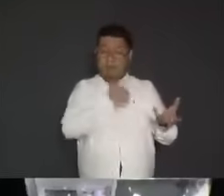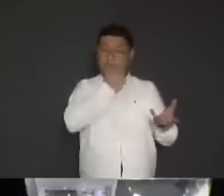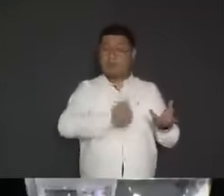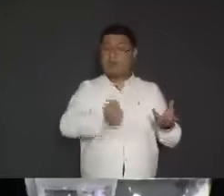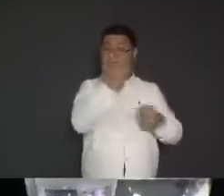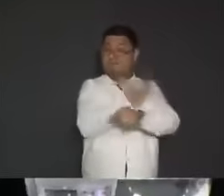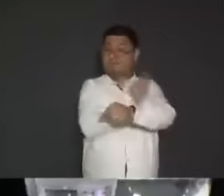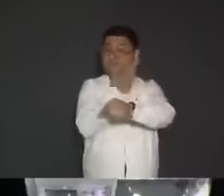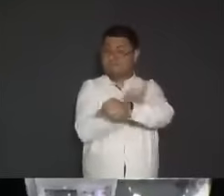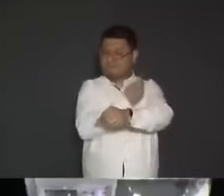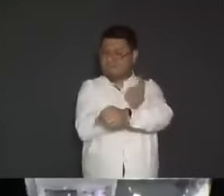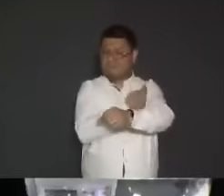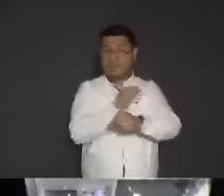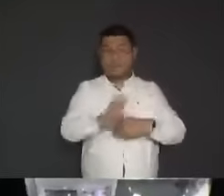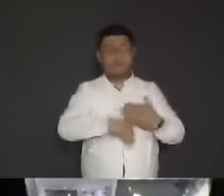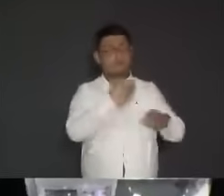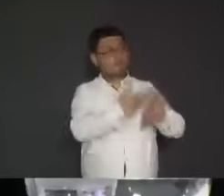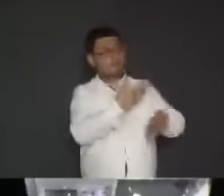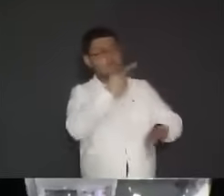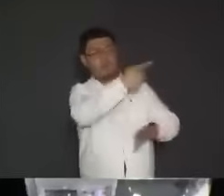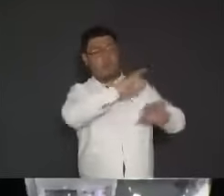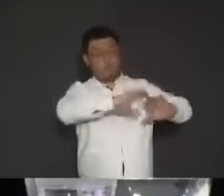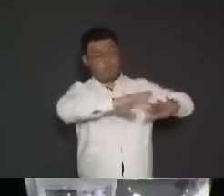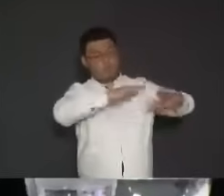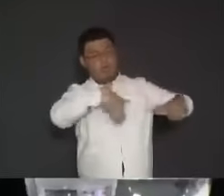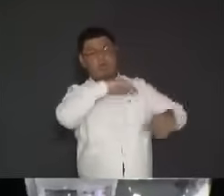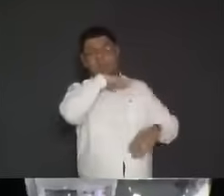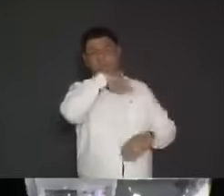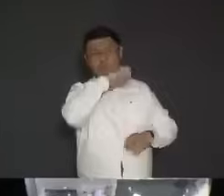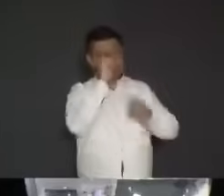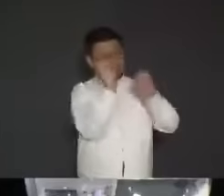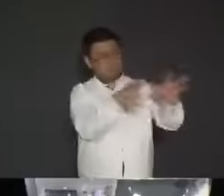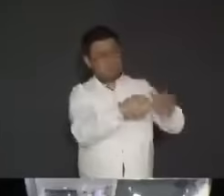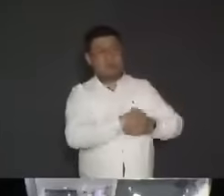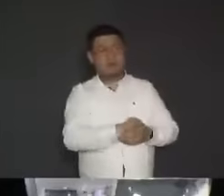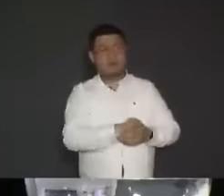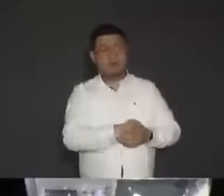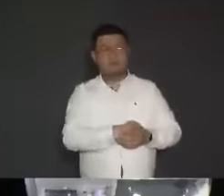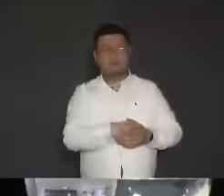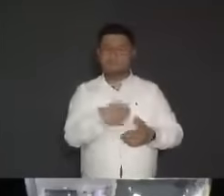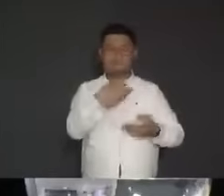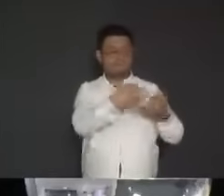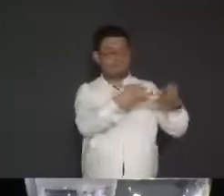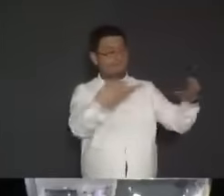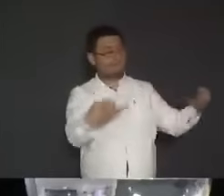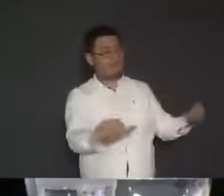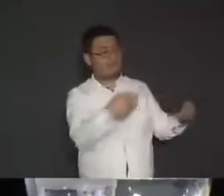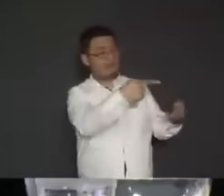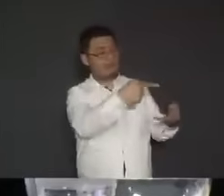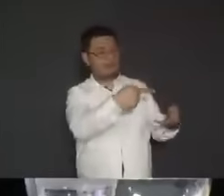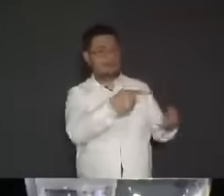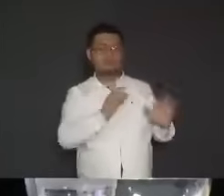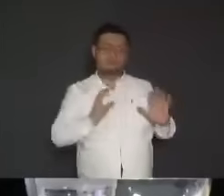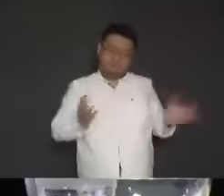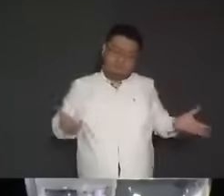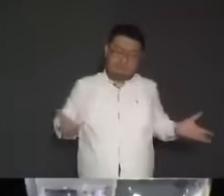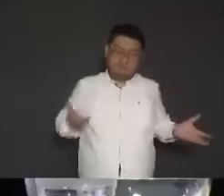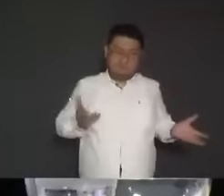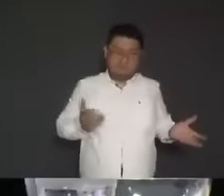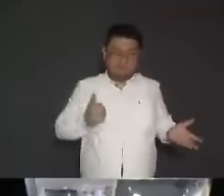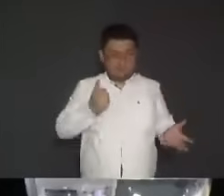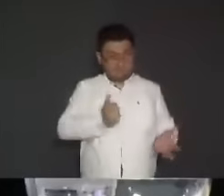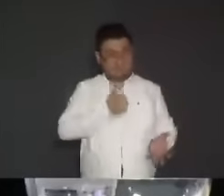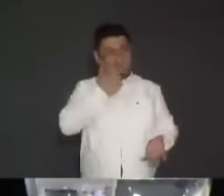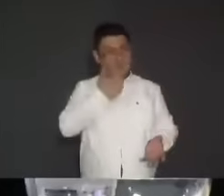los rellenos sanitarios que son altamente contaminantes. Gracias, esos que tienen muchos terrenos, que hagan su